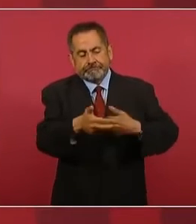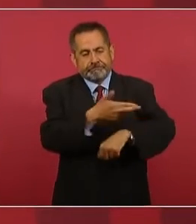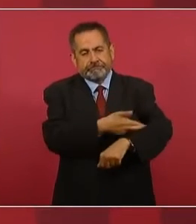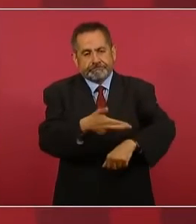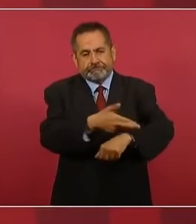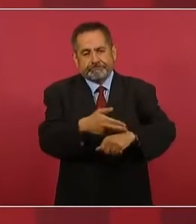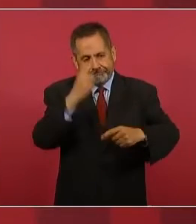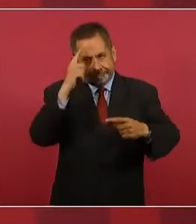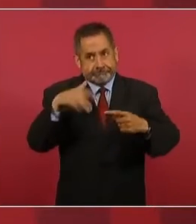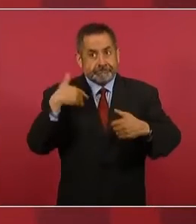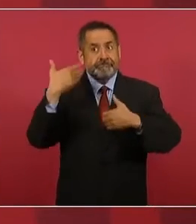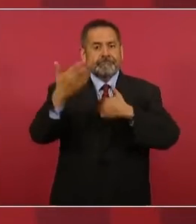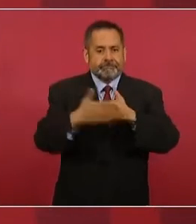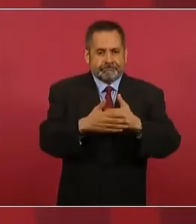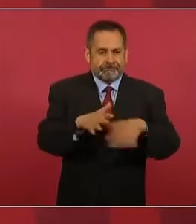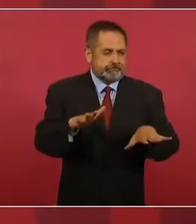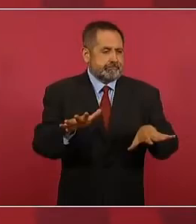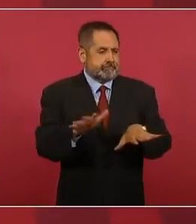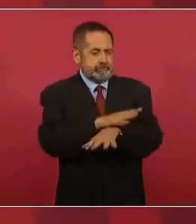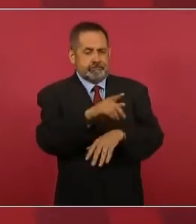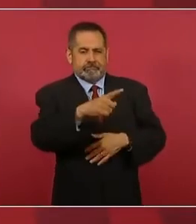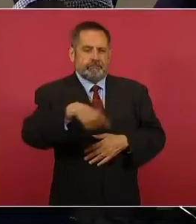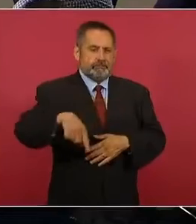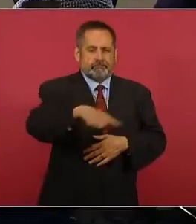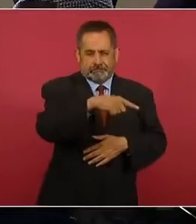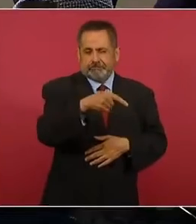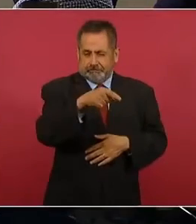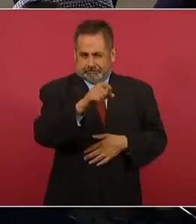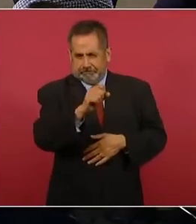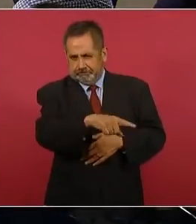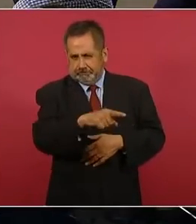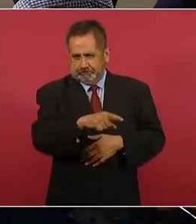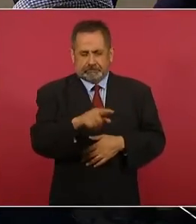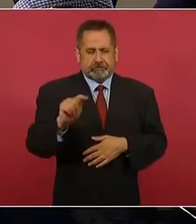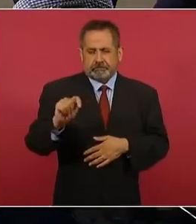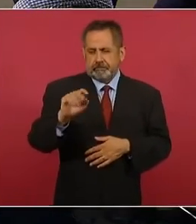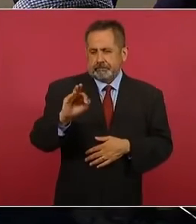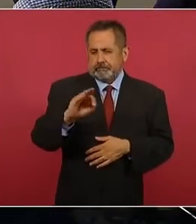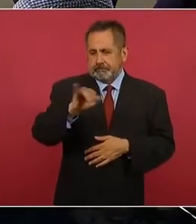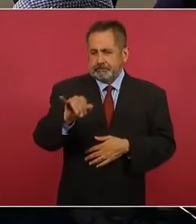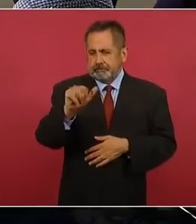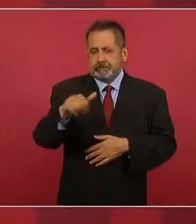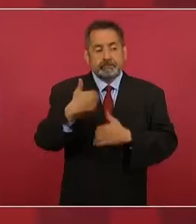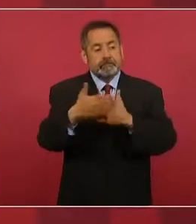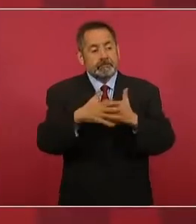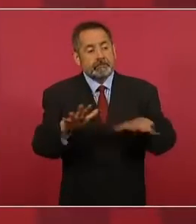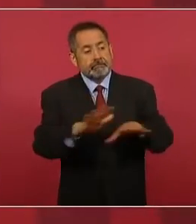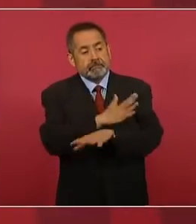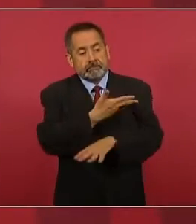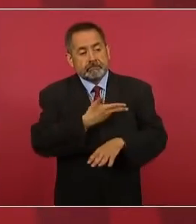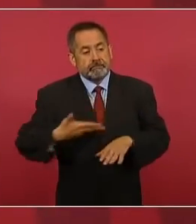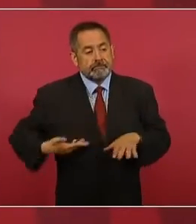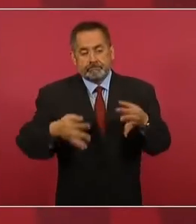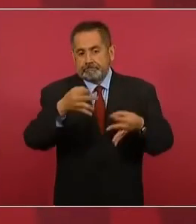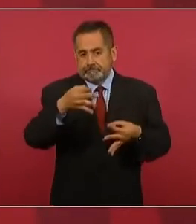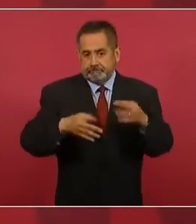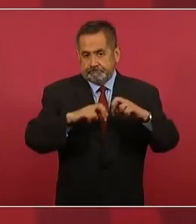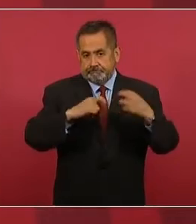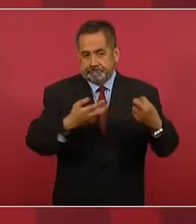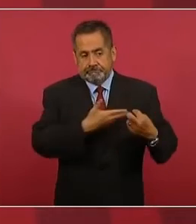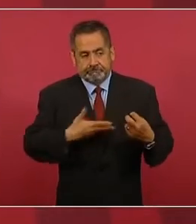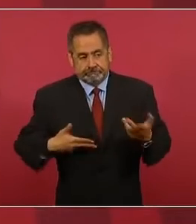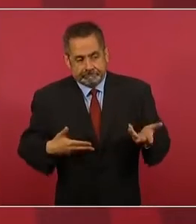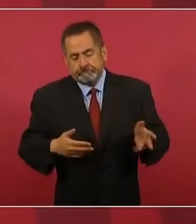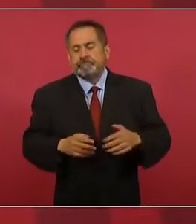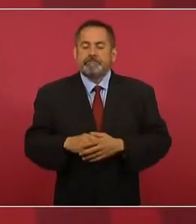viviendo rumbo a la renovación de la presidencia de ese tribunal. Y precisar nada más lo que